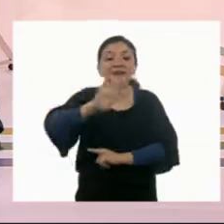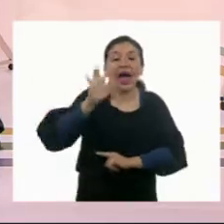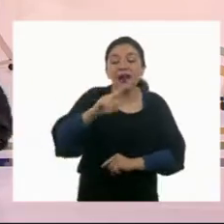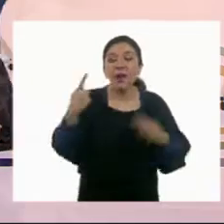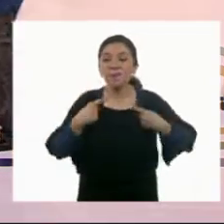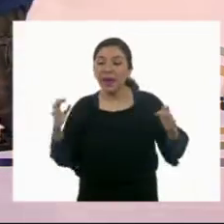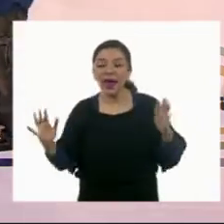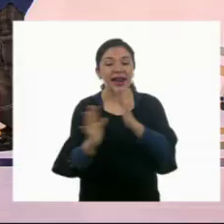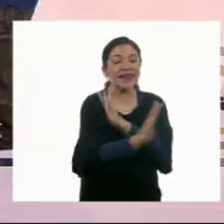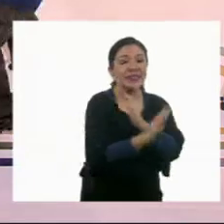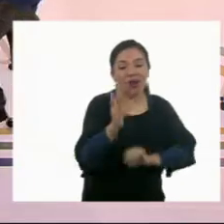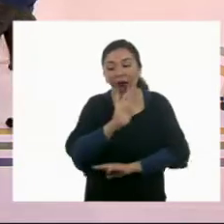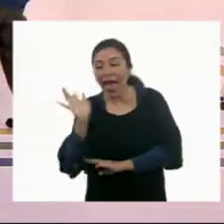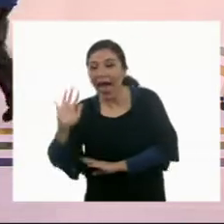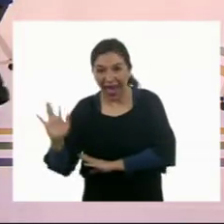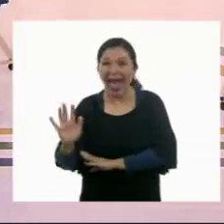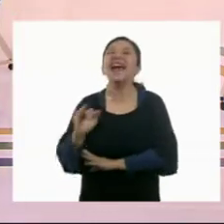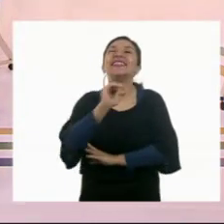gente que iba pasando.